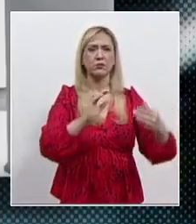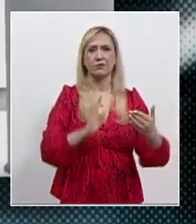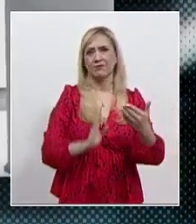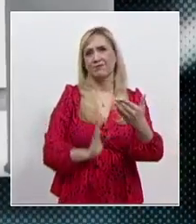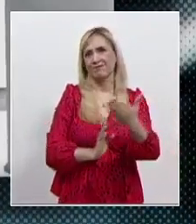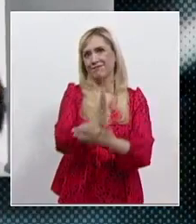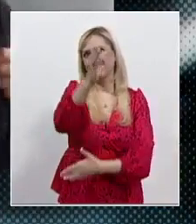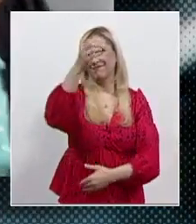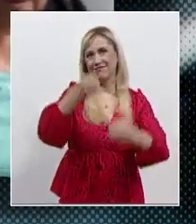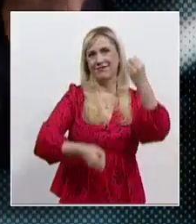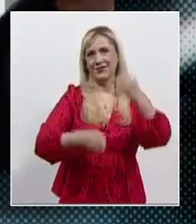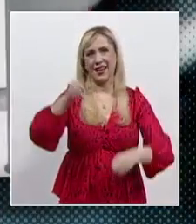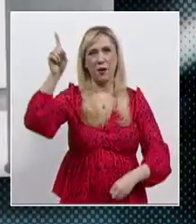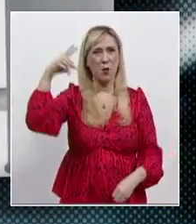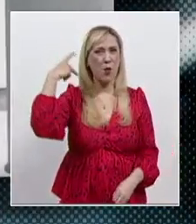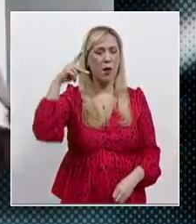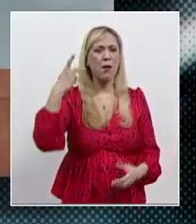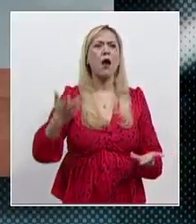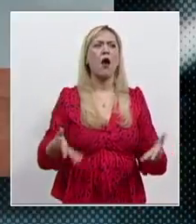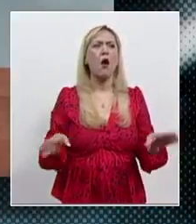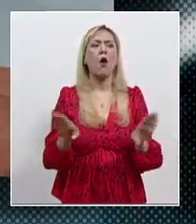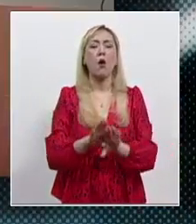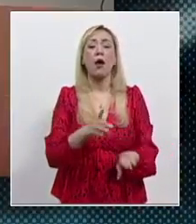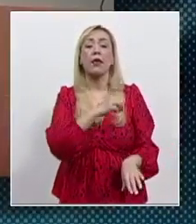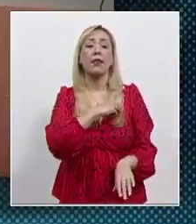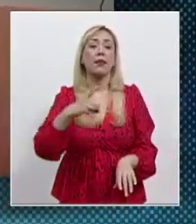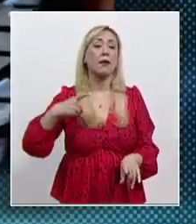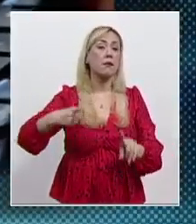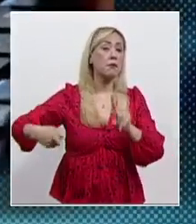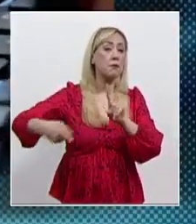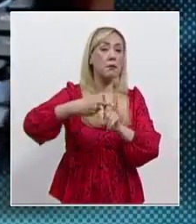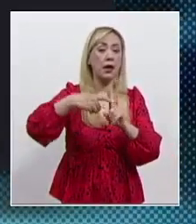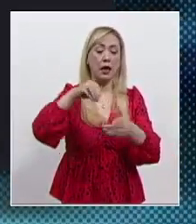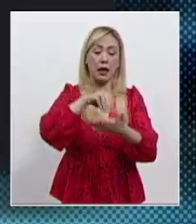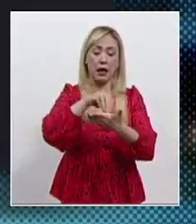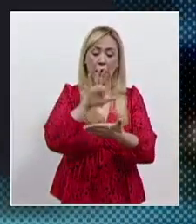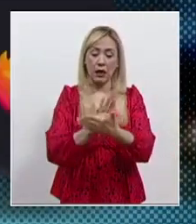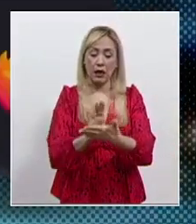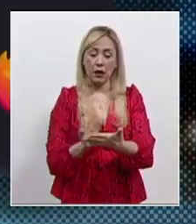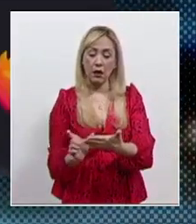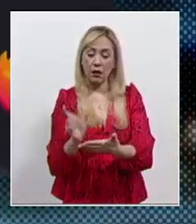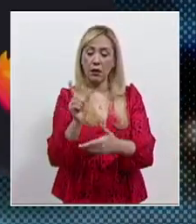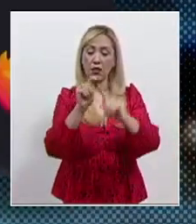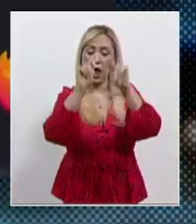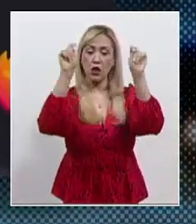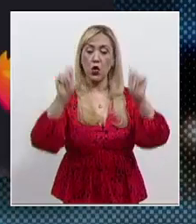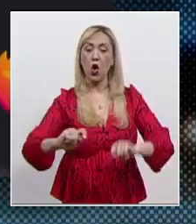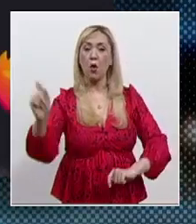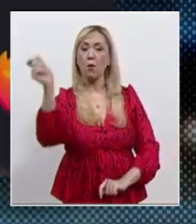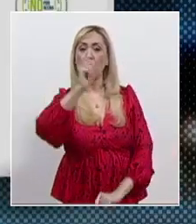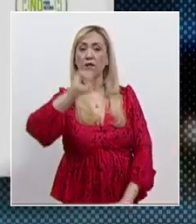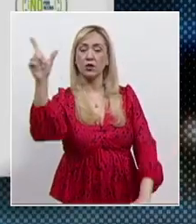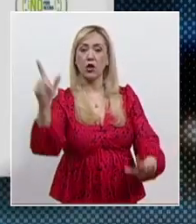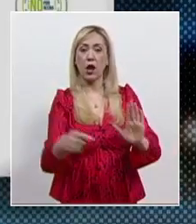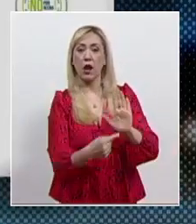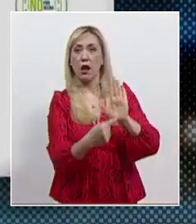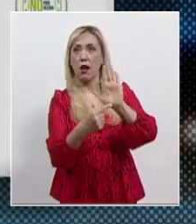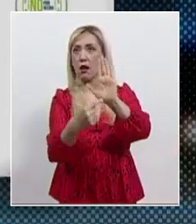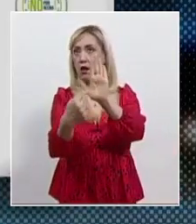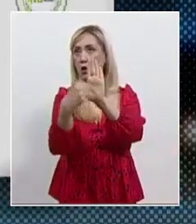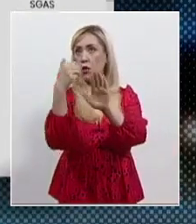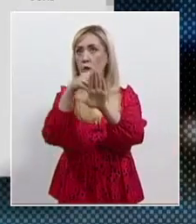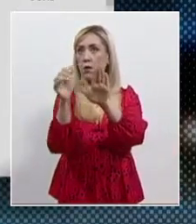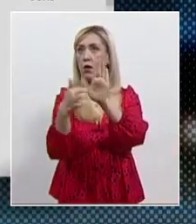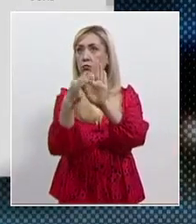del Poder Judicial de Puebla, deben realizar el registro de su título profesional ante el Consejo de la Judicatura Local de